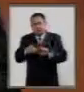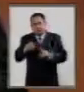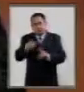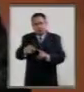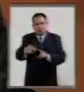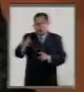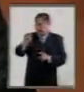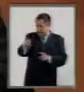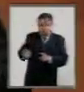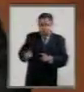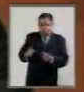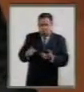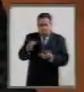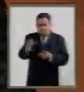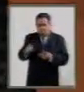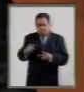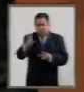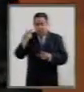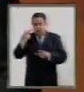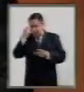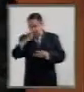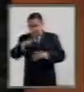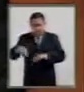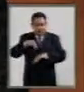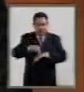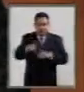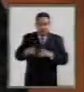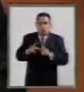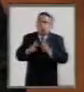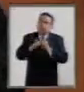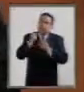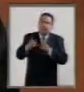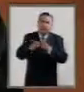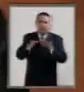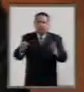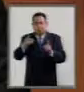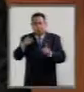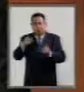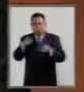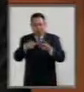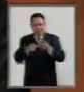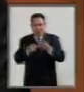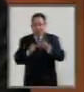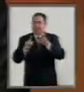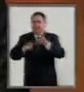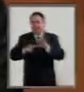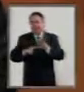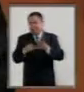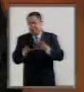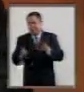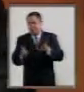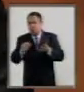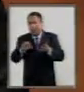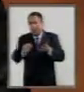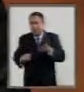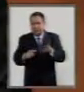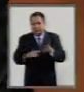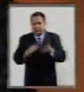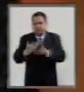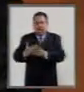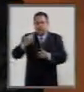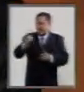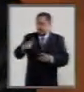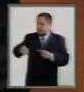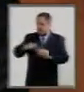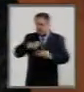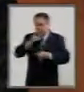que él mismo al argumentarlo aquí amplía el objeto de ese resolutivo cuando se lo estoy señalando de manera